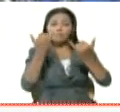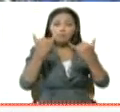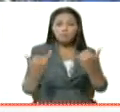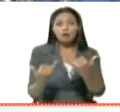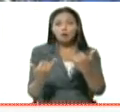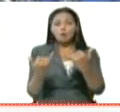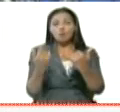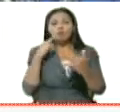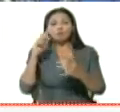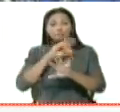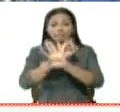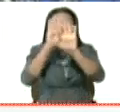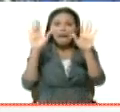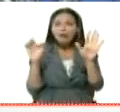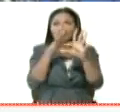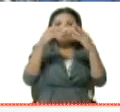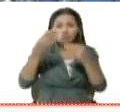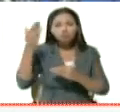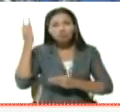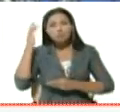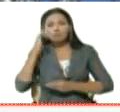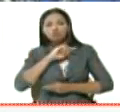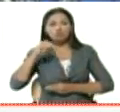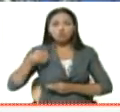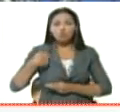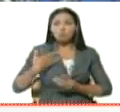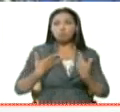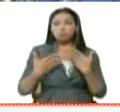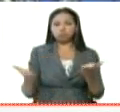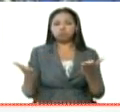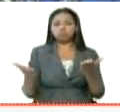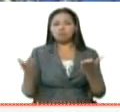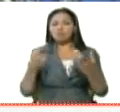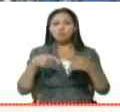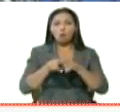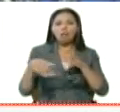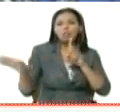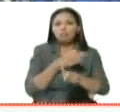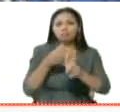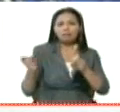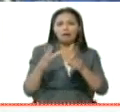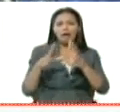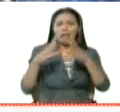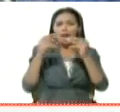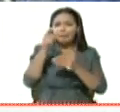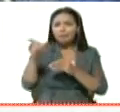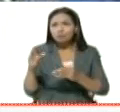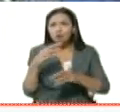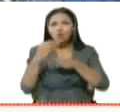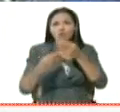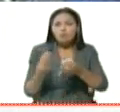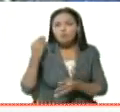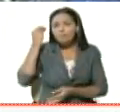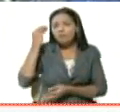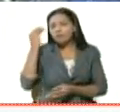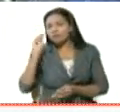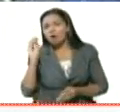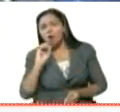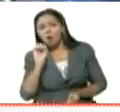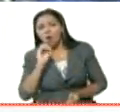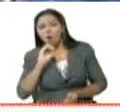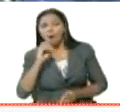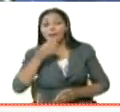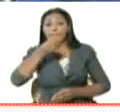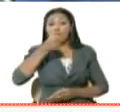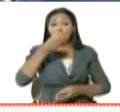este momento, y para que quede claro que nosotros no estamos dispuestos a permitir que se agreda a nadie por cómo piensa, y mucho menos a un